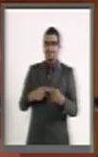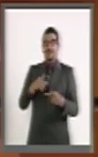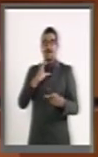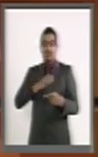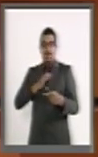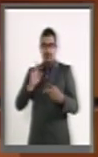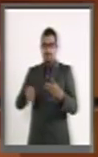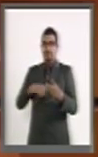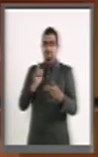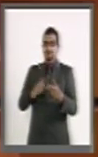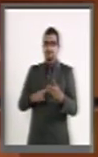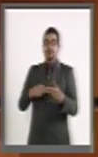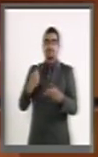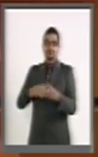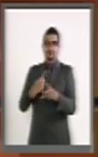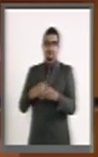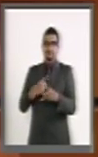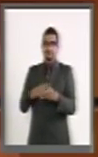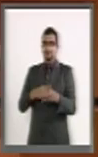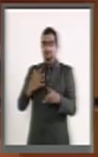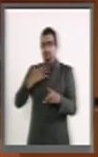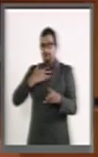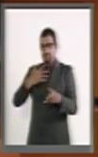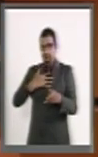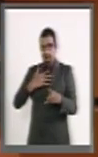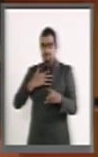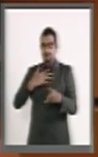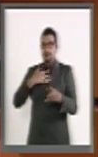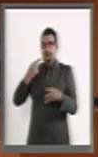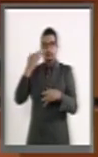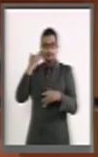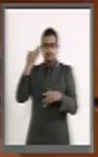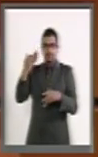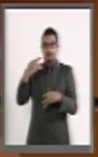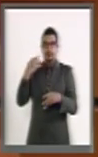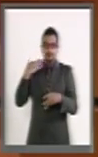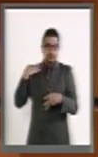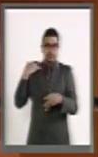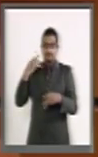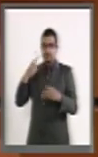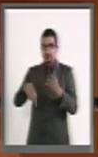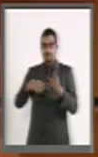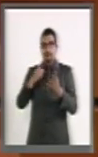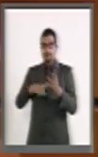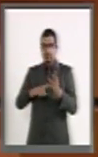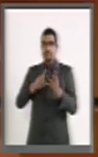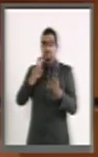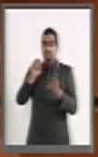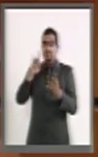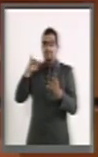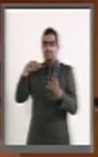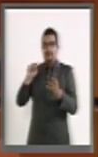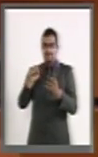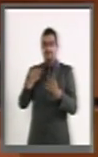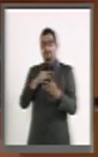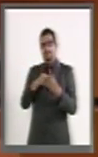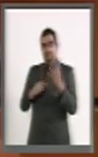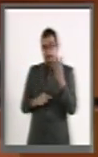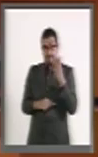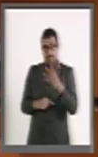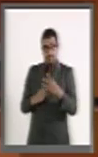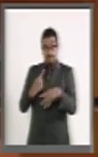cáncer, las enfermedades respiratorias crónicas y la diabetes. Se les denomina